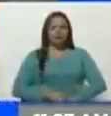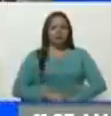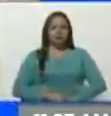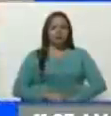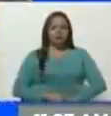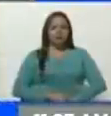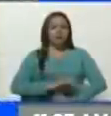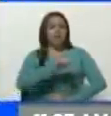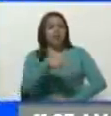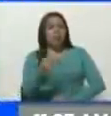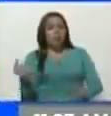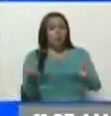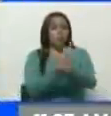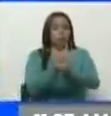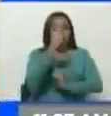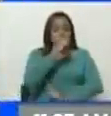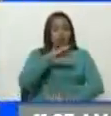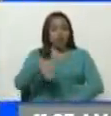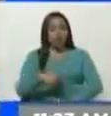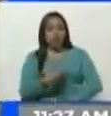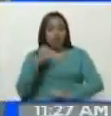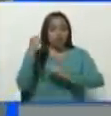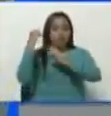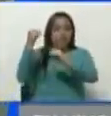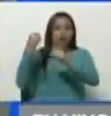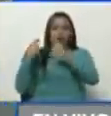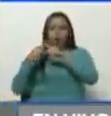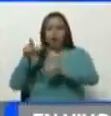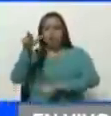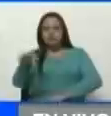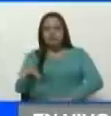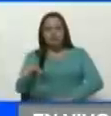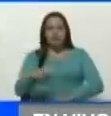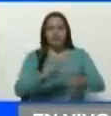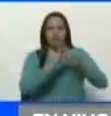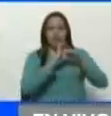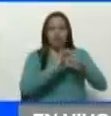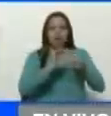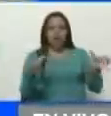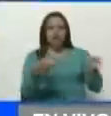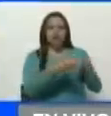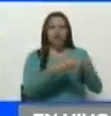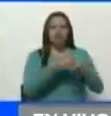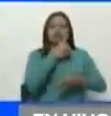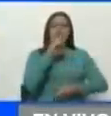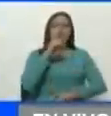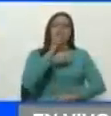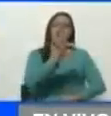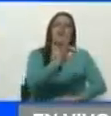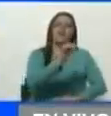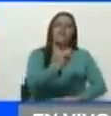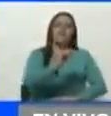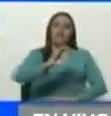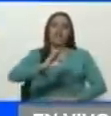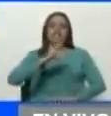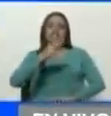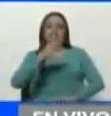llegó a vencer al principal enemigo de la humanidad, que era el fascismo, que ahora asoma la